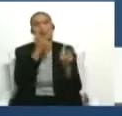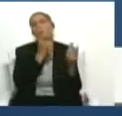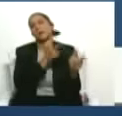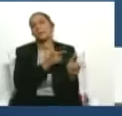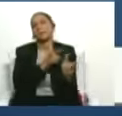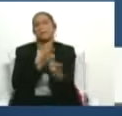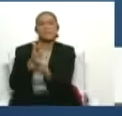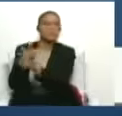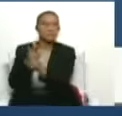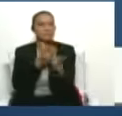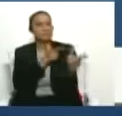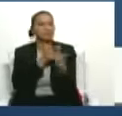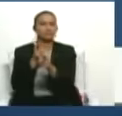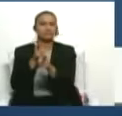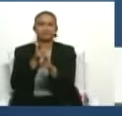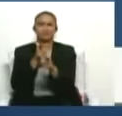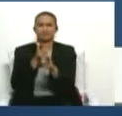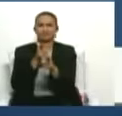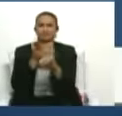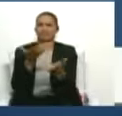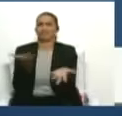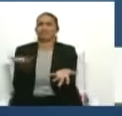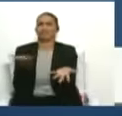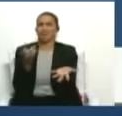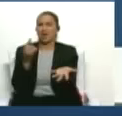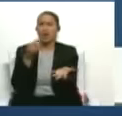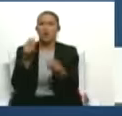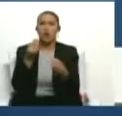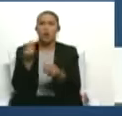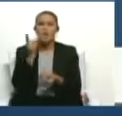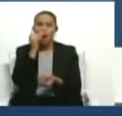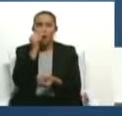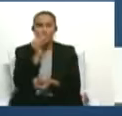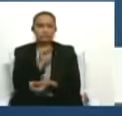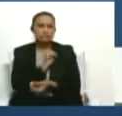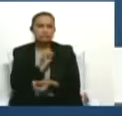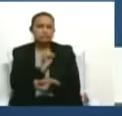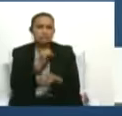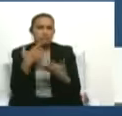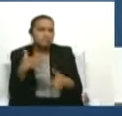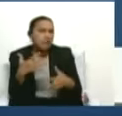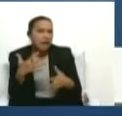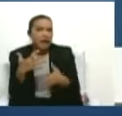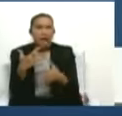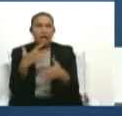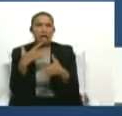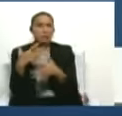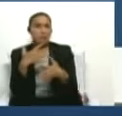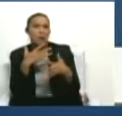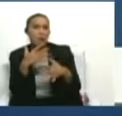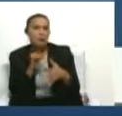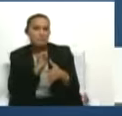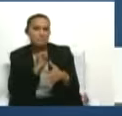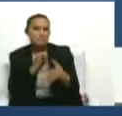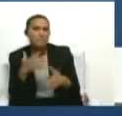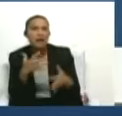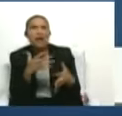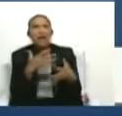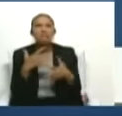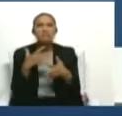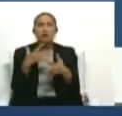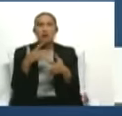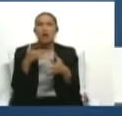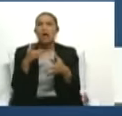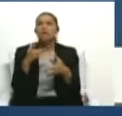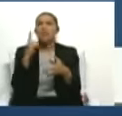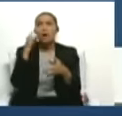de cómo la cobardía los lleva a un punto tal de literalmente estar llorando todo el